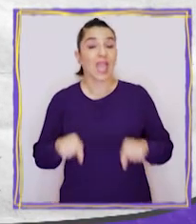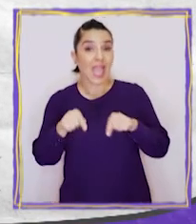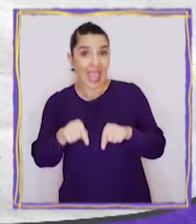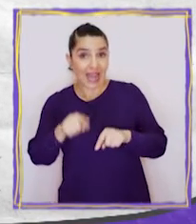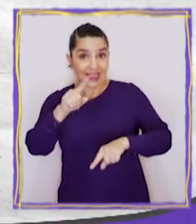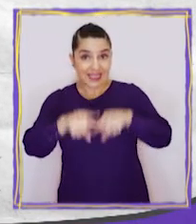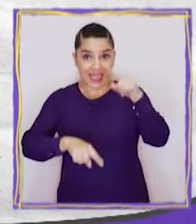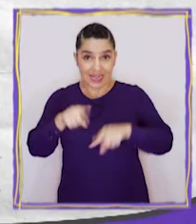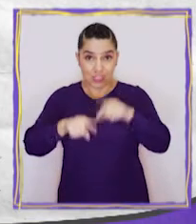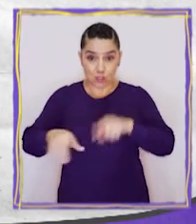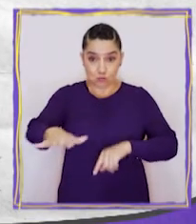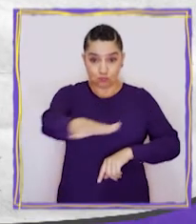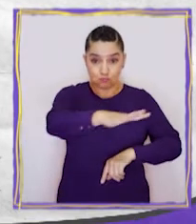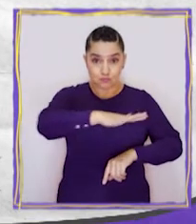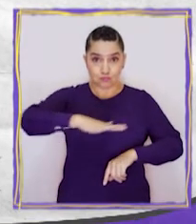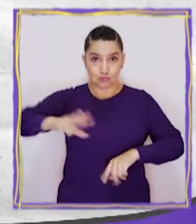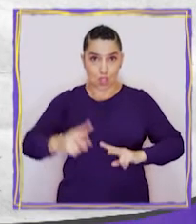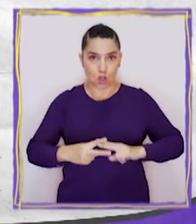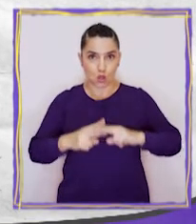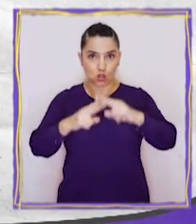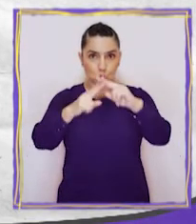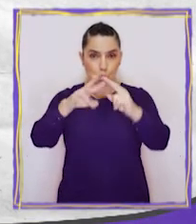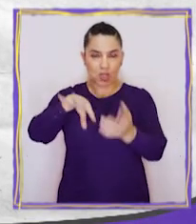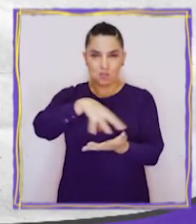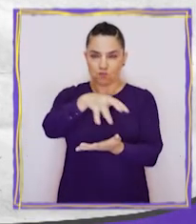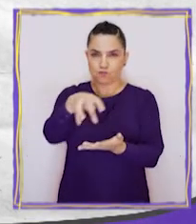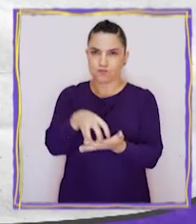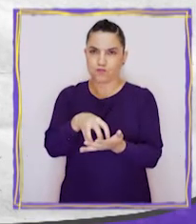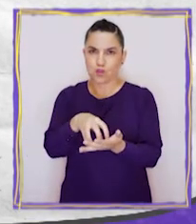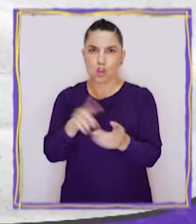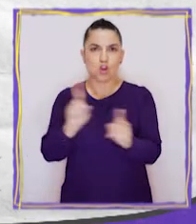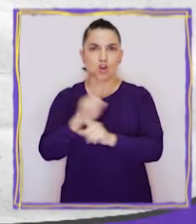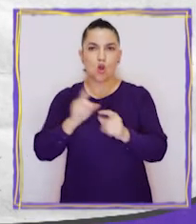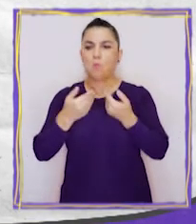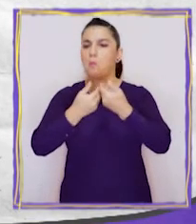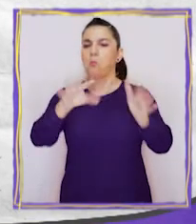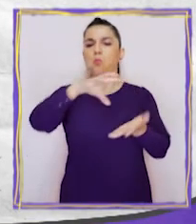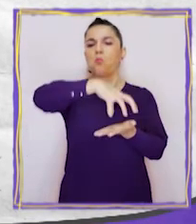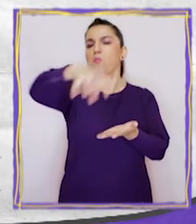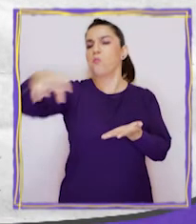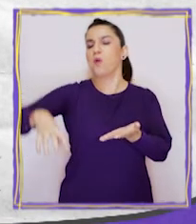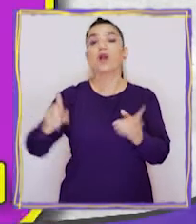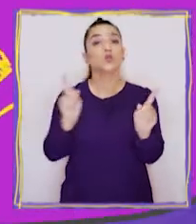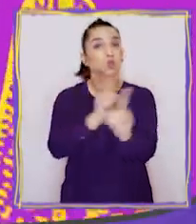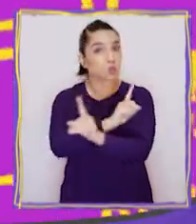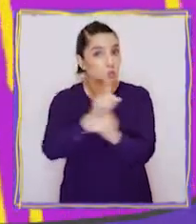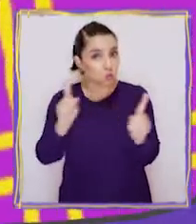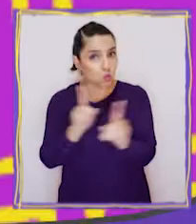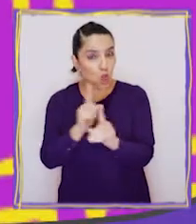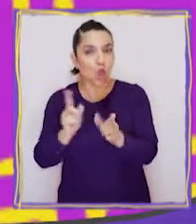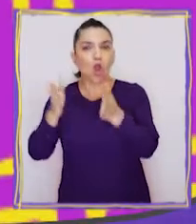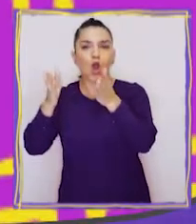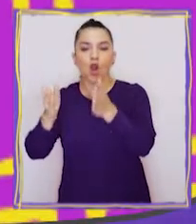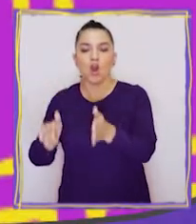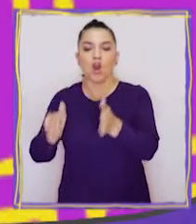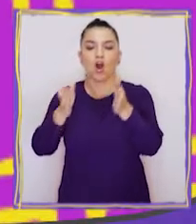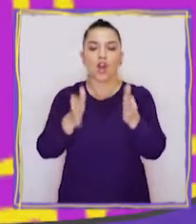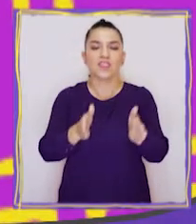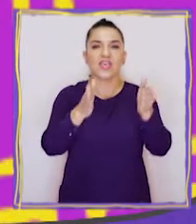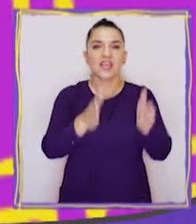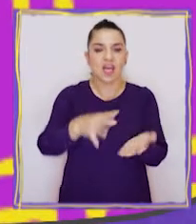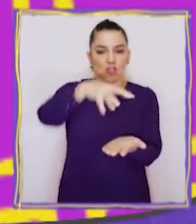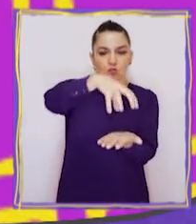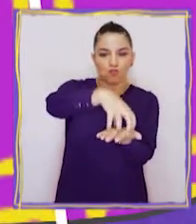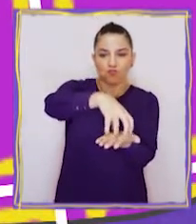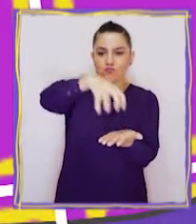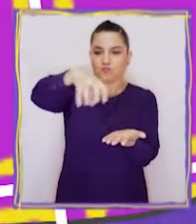solares, es decir, los territorios en los que se edificaba, no están repartidos por doquier, sino que están ordenados